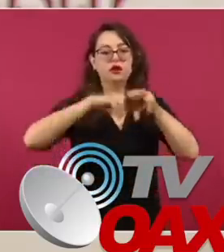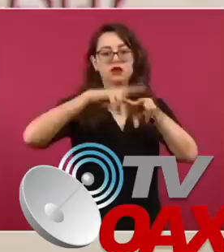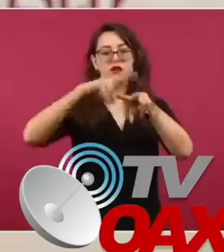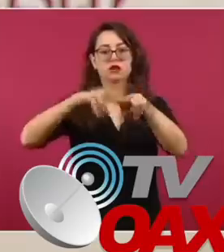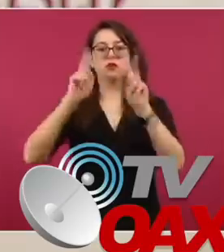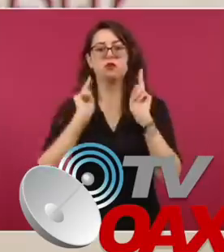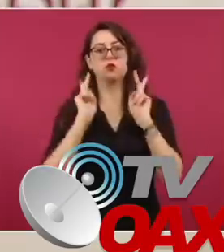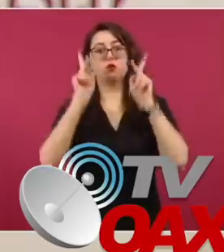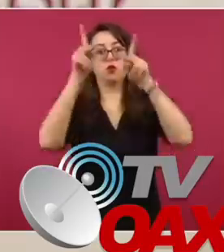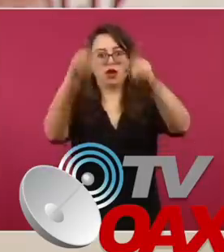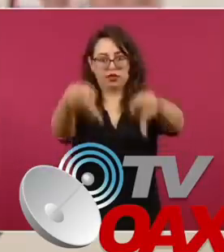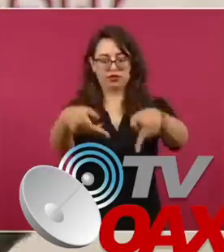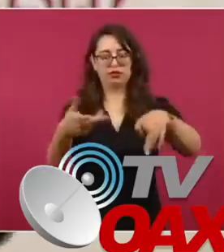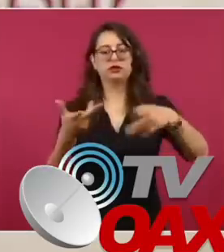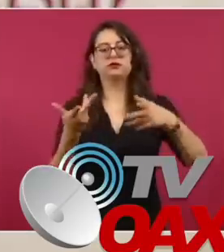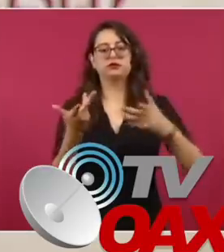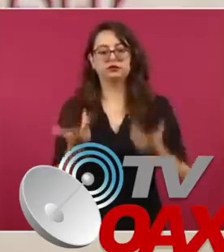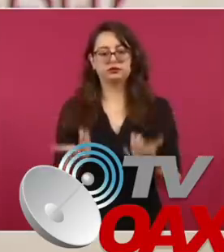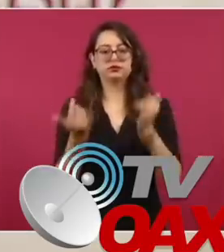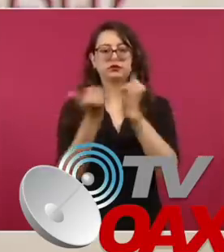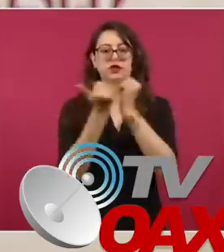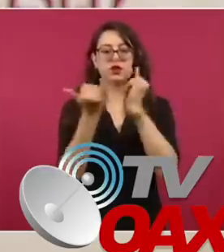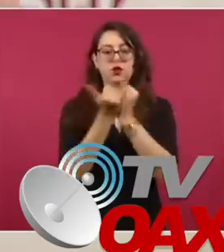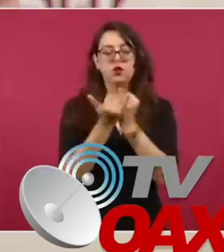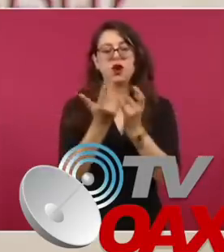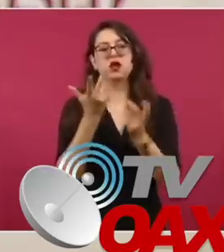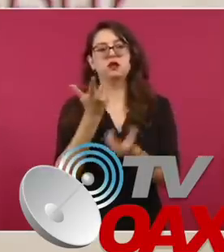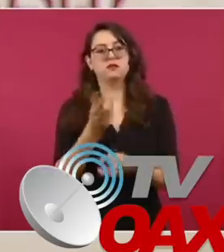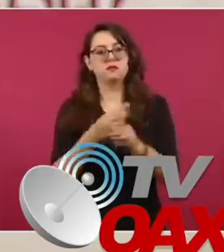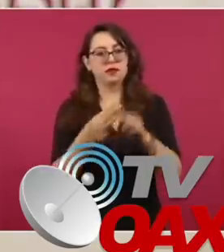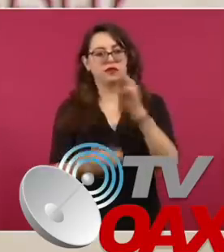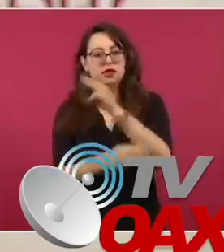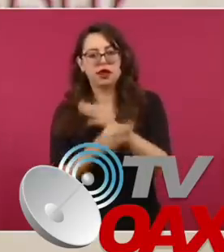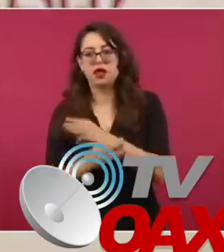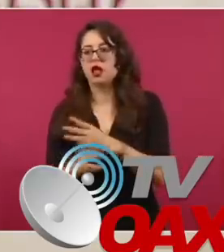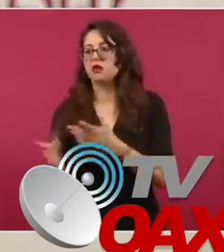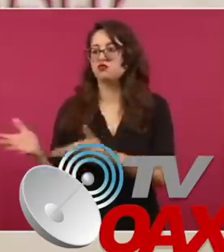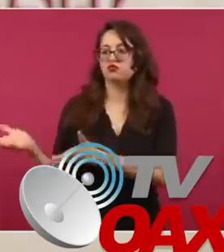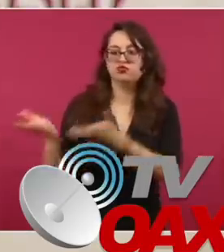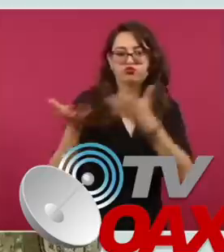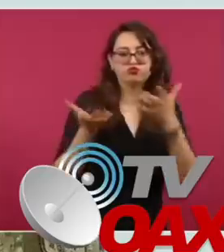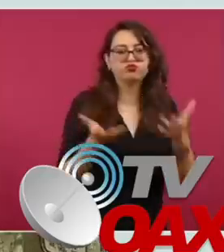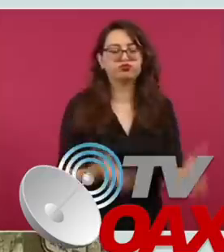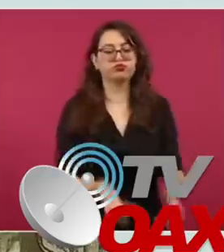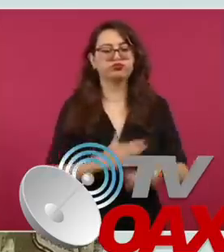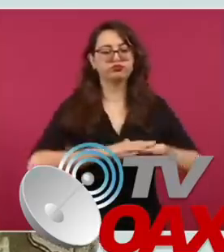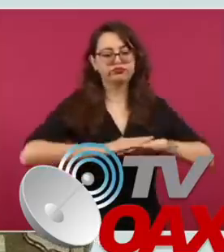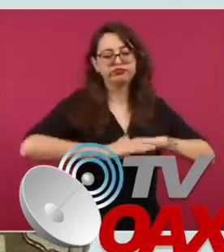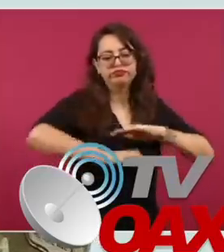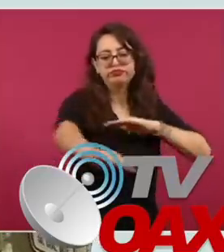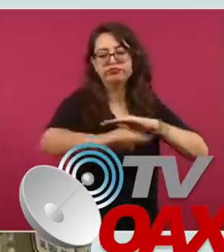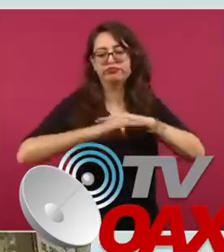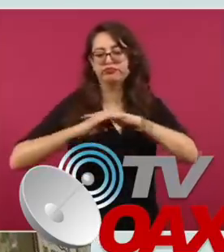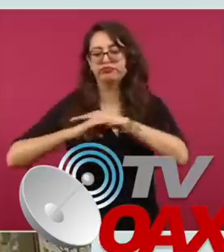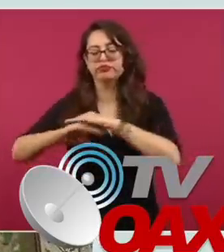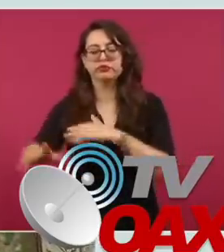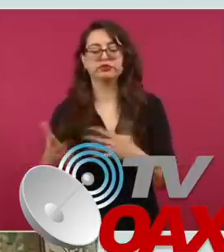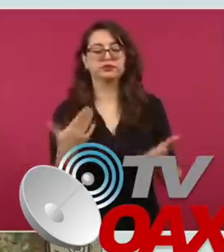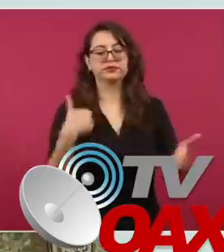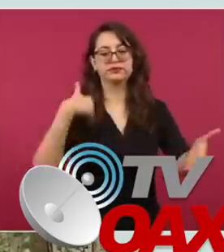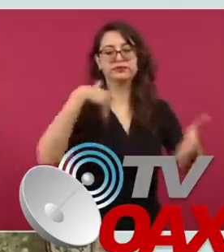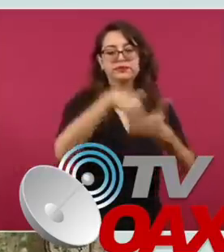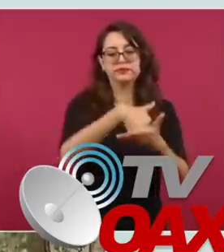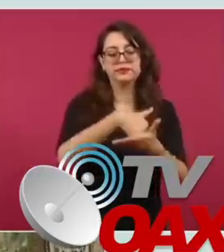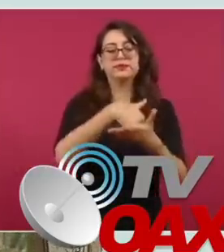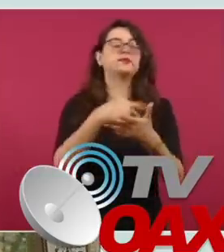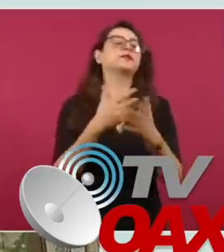elevados, conformando, explotando los bancos de materiales y conformando los terraplenes, construyendo las estaciones y los paraderos